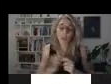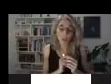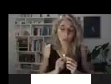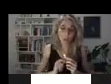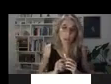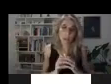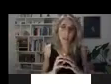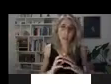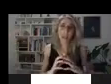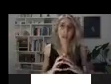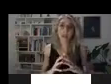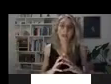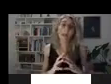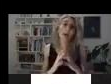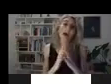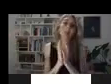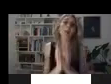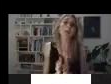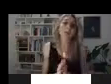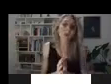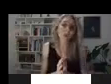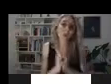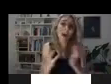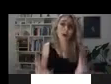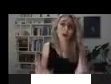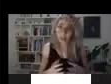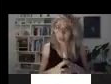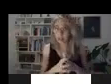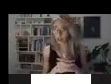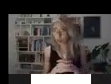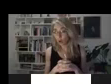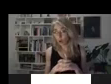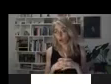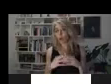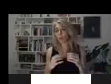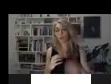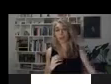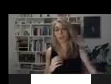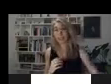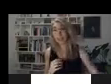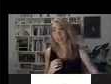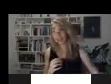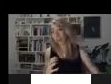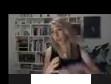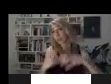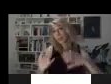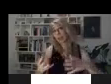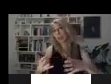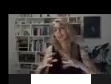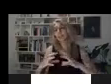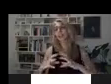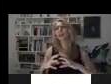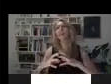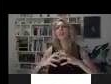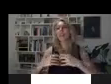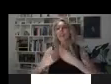identificar, ya lo voy a volver a decir, que al momento de que una obra está siendo parte de, del